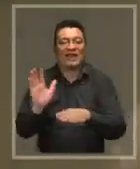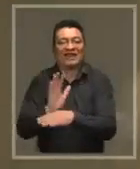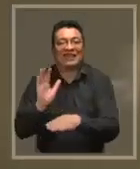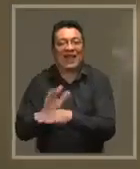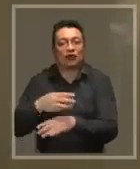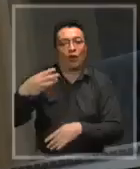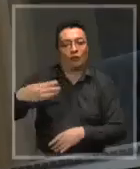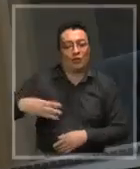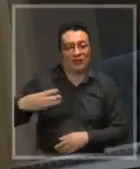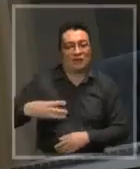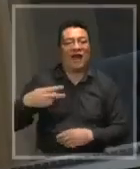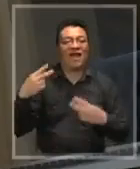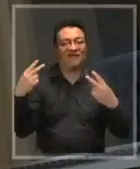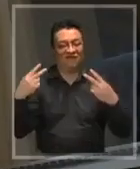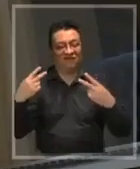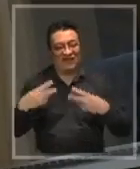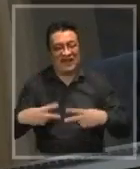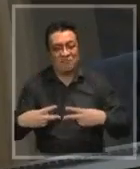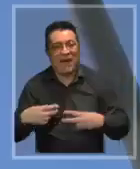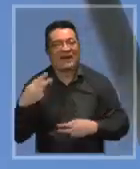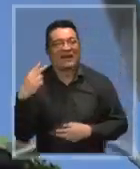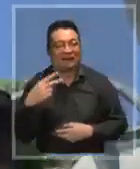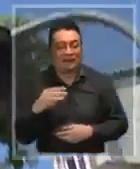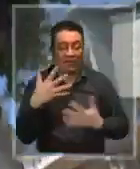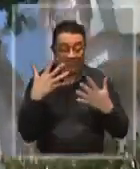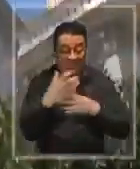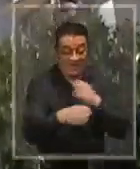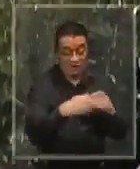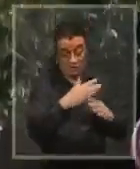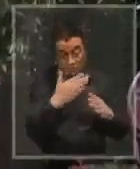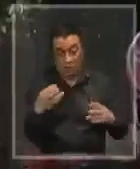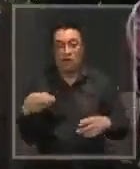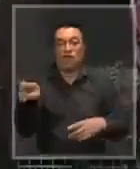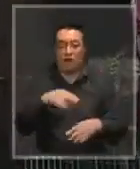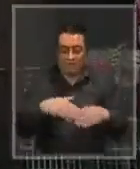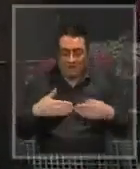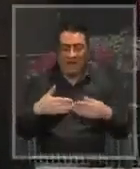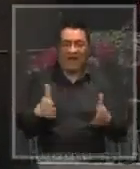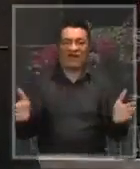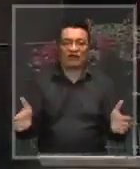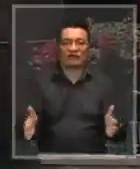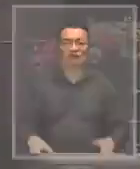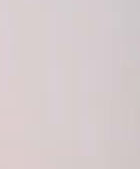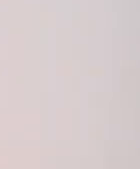de Viña del Mar, que después de más de una década vuelve en gloria y majestad.